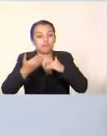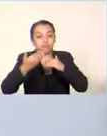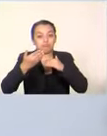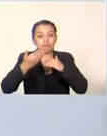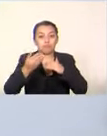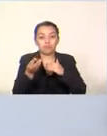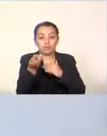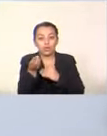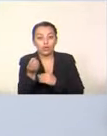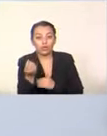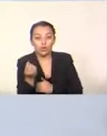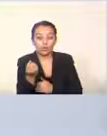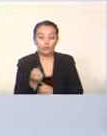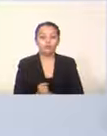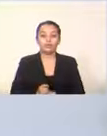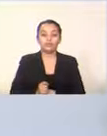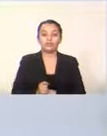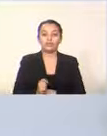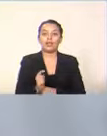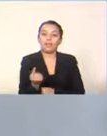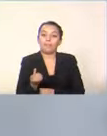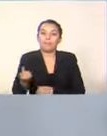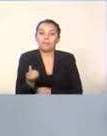siempre desde las unidades. Muy bien.